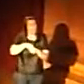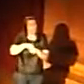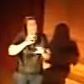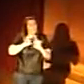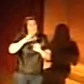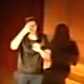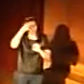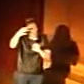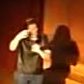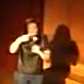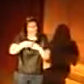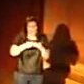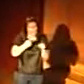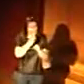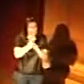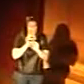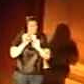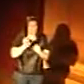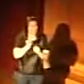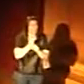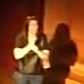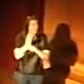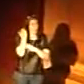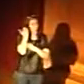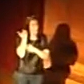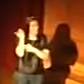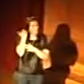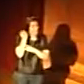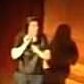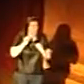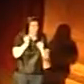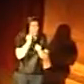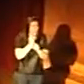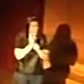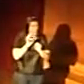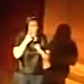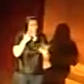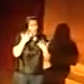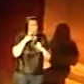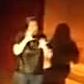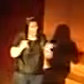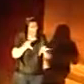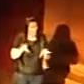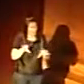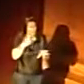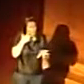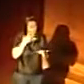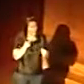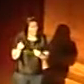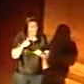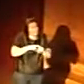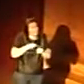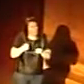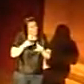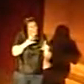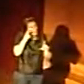haciendo trabajos para ópera realmente su trabajo como escenógrafo se nota muchísimo en este tipo de de